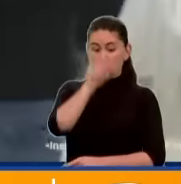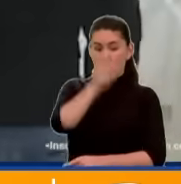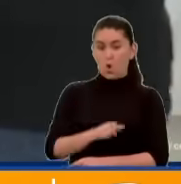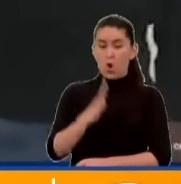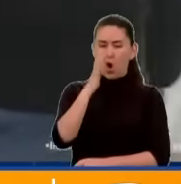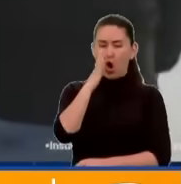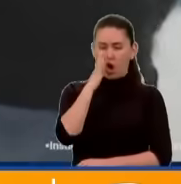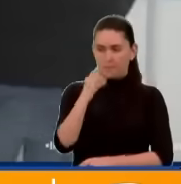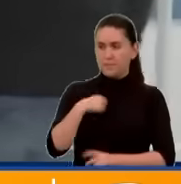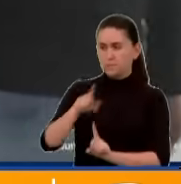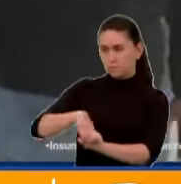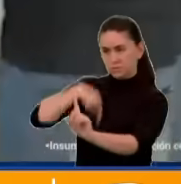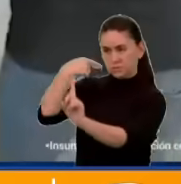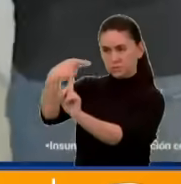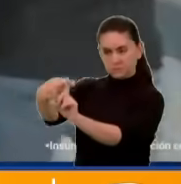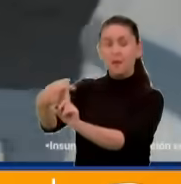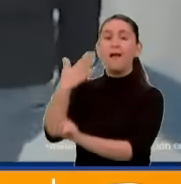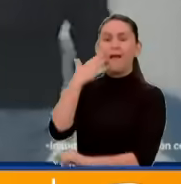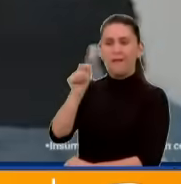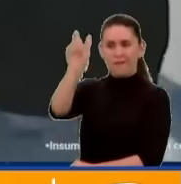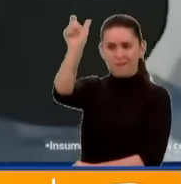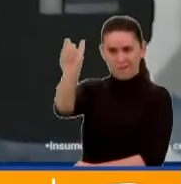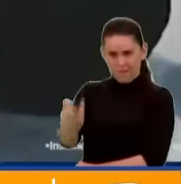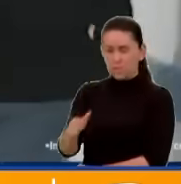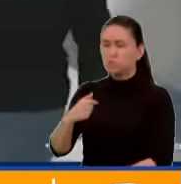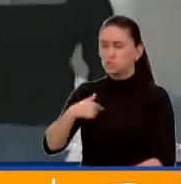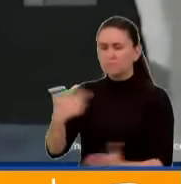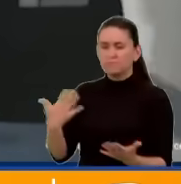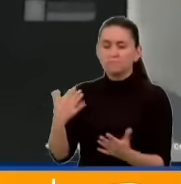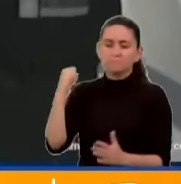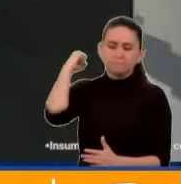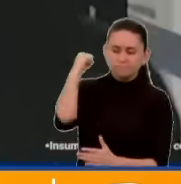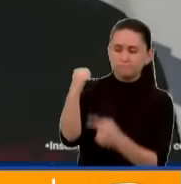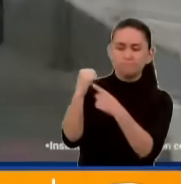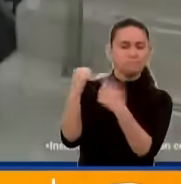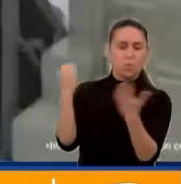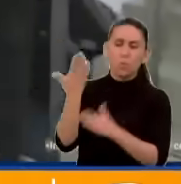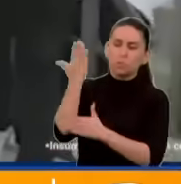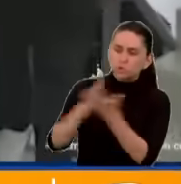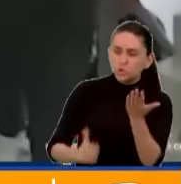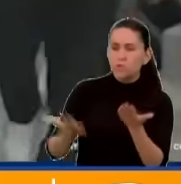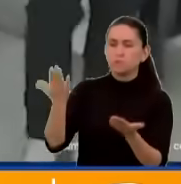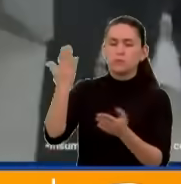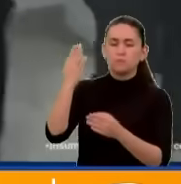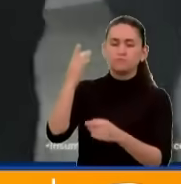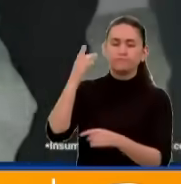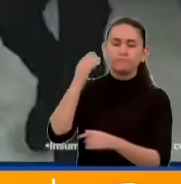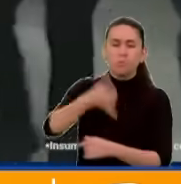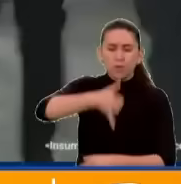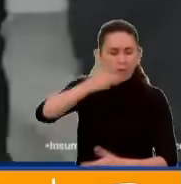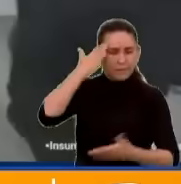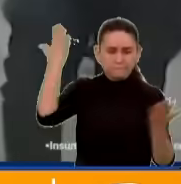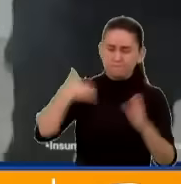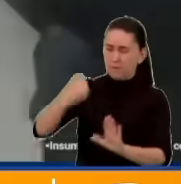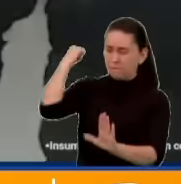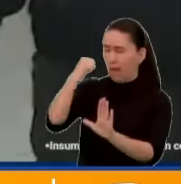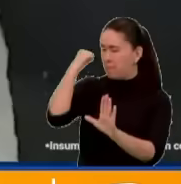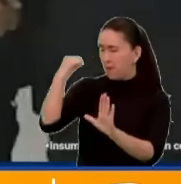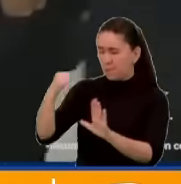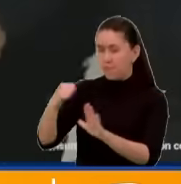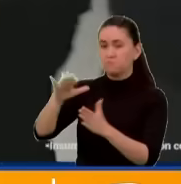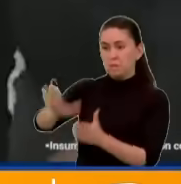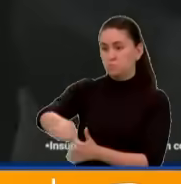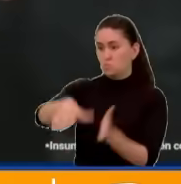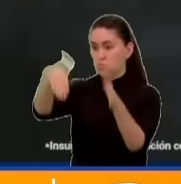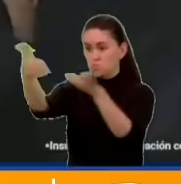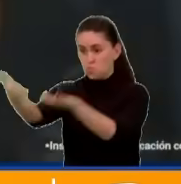en múltiples oportunidades a la mujer víctima con un objeto cortopunzante, causándole su deceso. Una vez